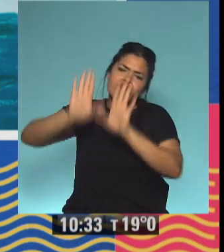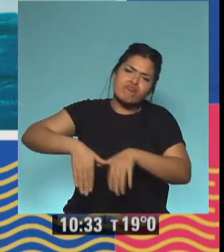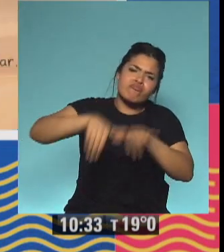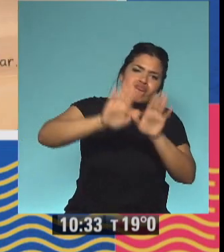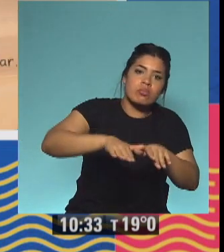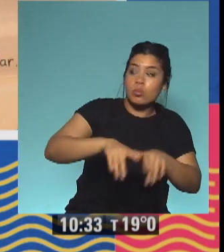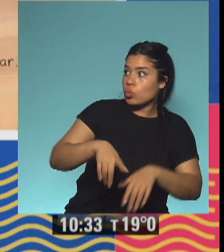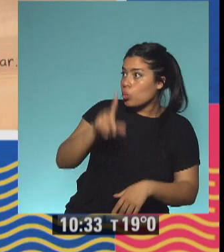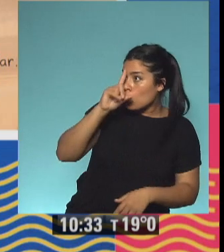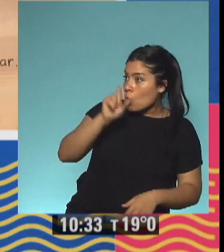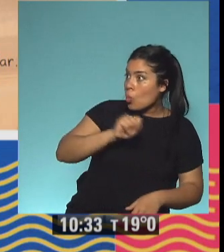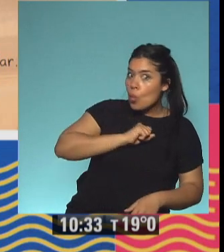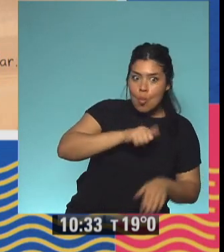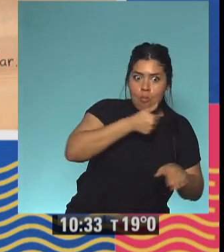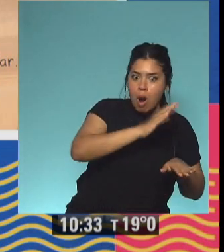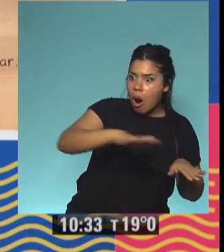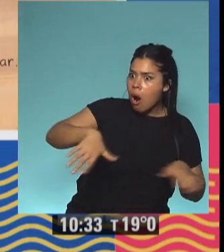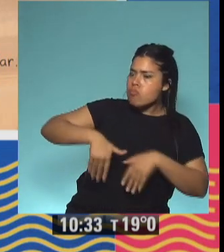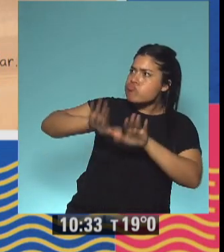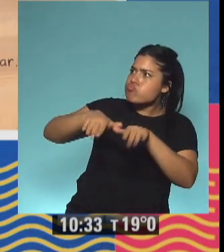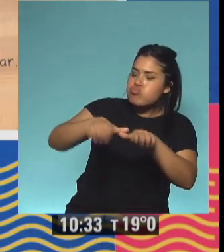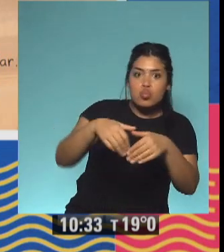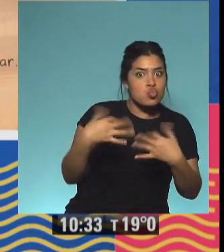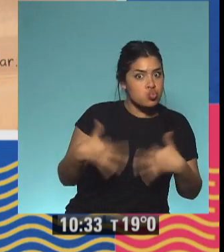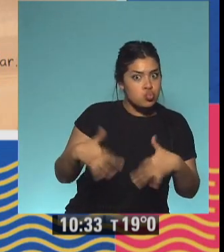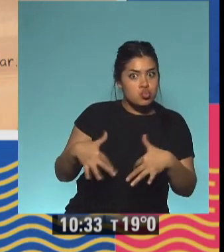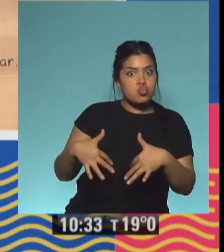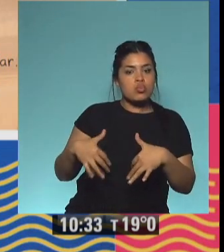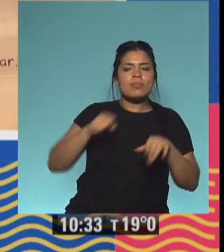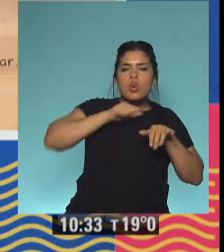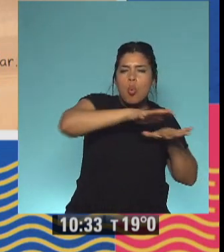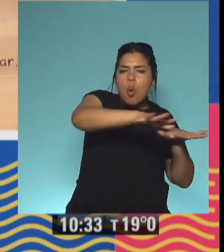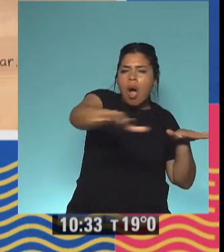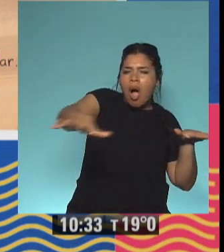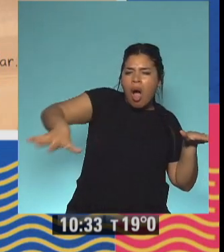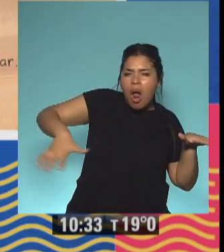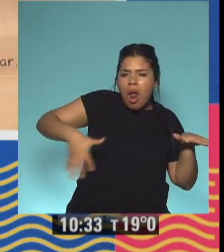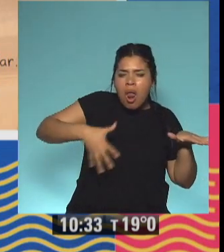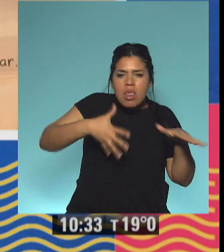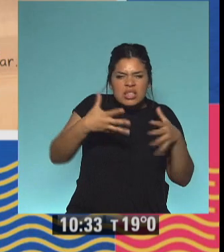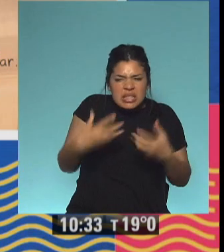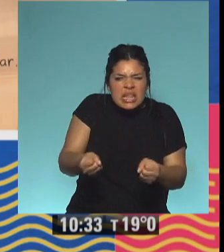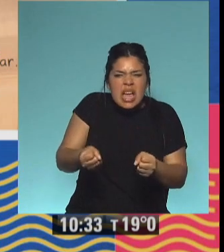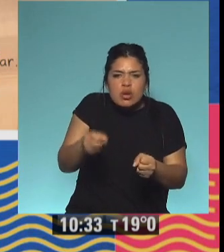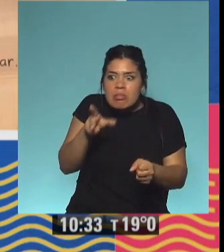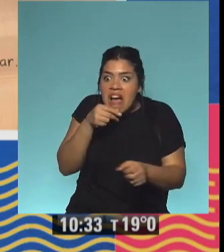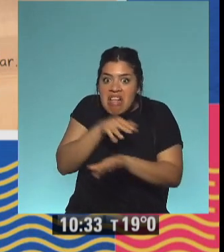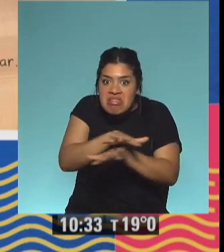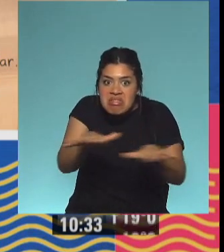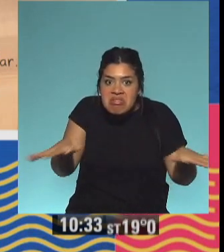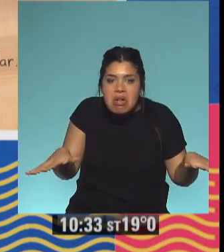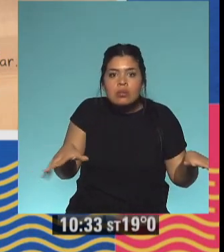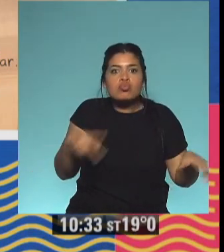Qué valiente atravesar el mar, sí, la verdad, con su invento. Bien. Llegó a un desierto donde conoció a dos avestruces. Una de ellas quería